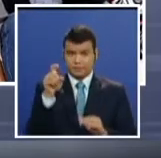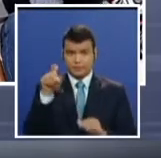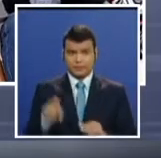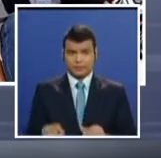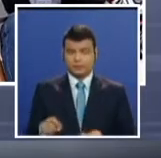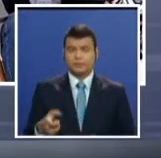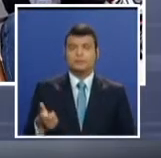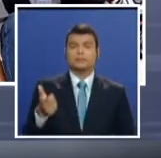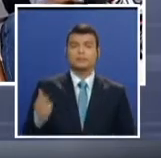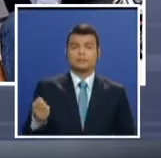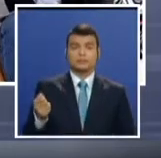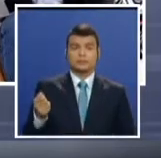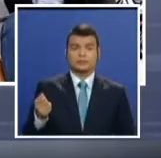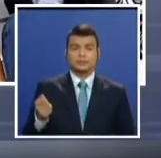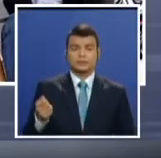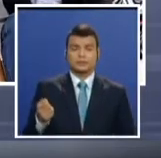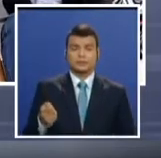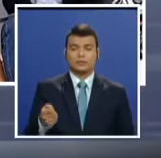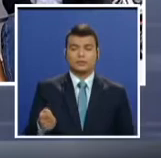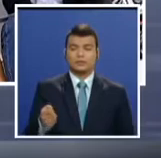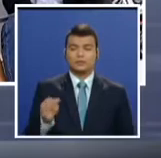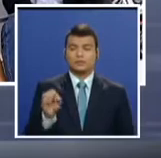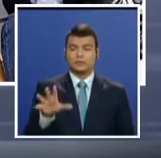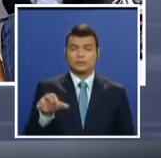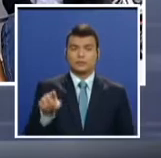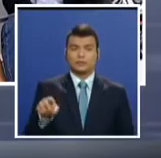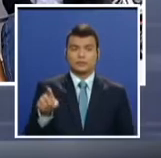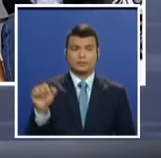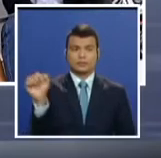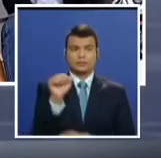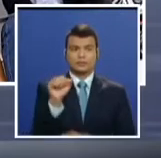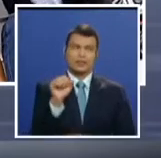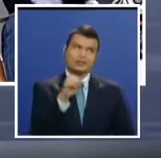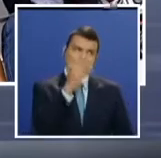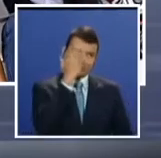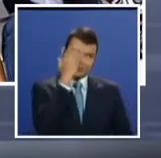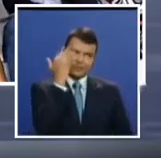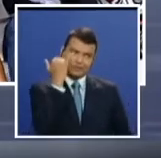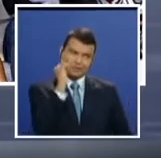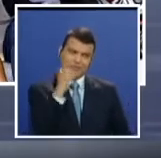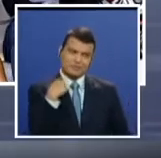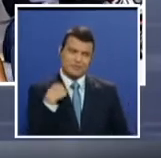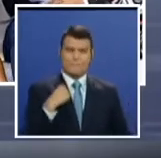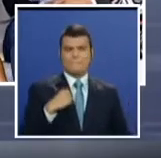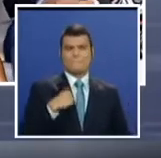linterna que encienda en su vehículo si sabía pero no la tengo